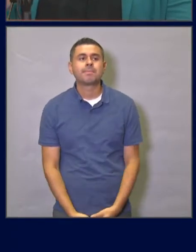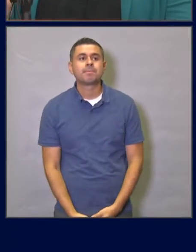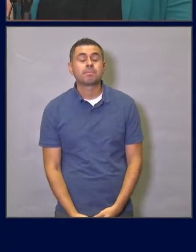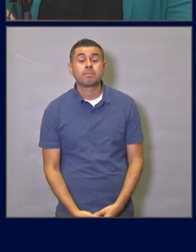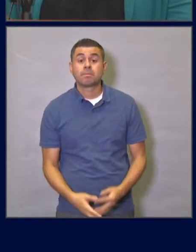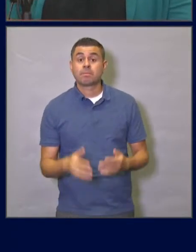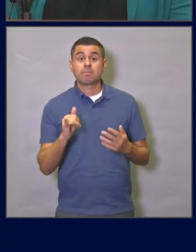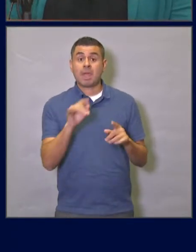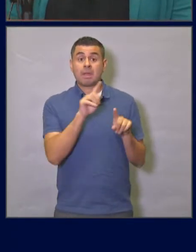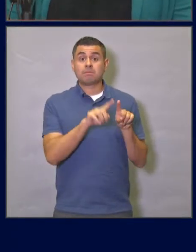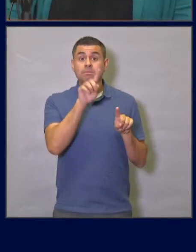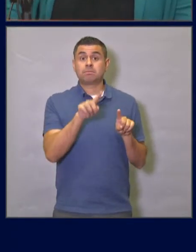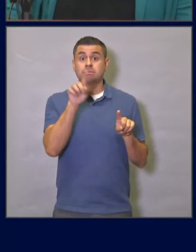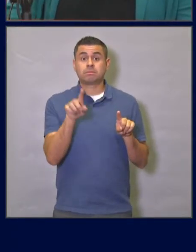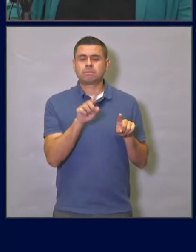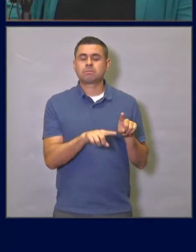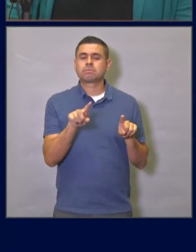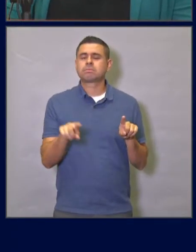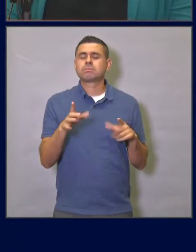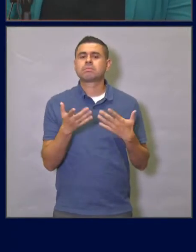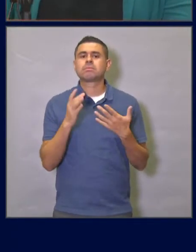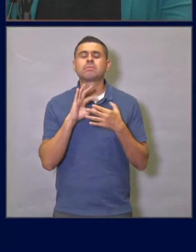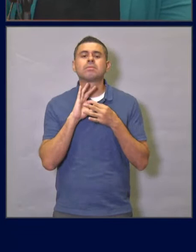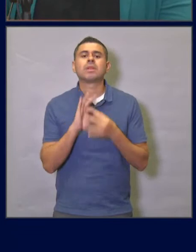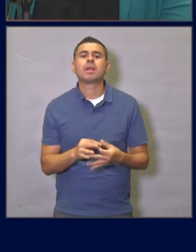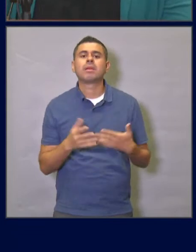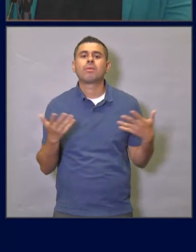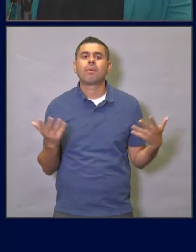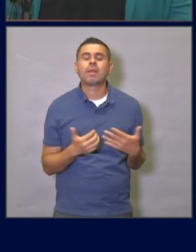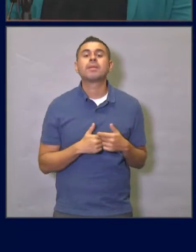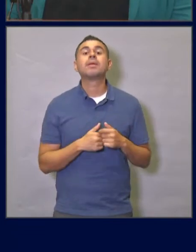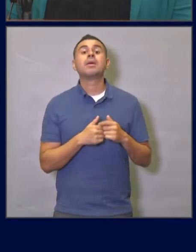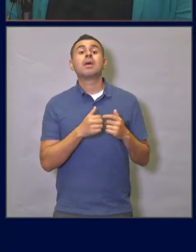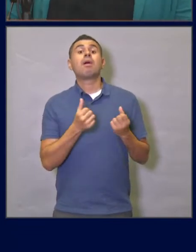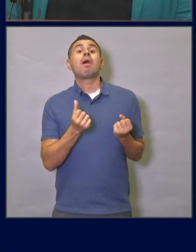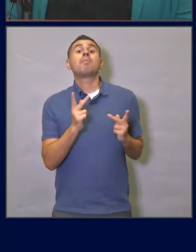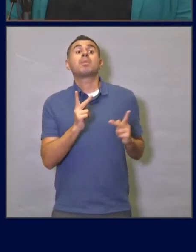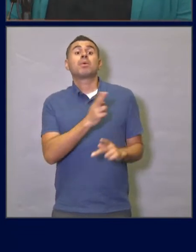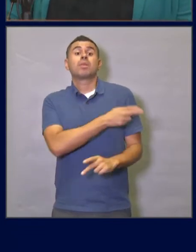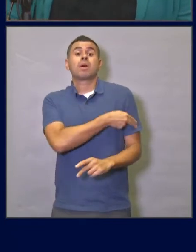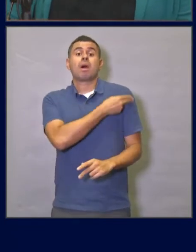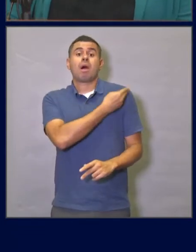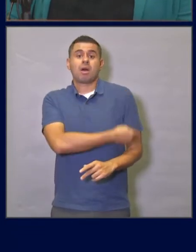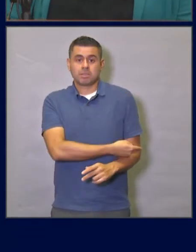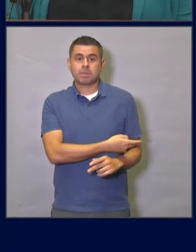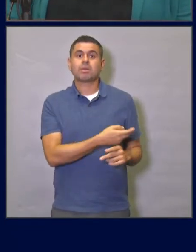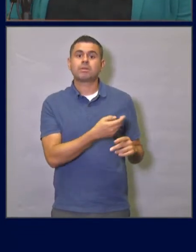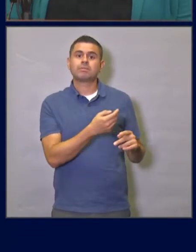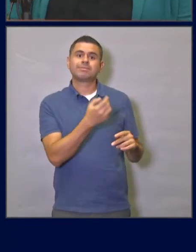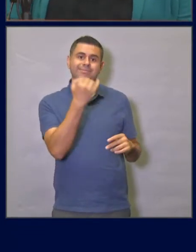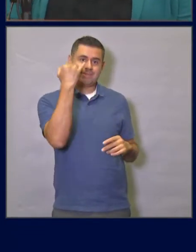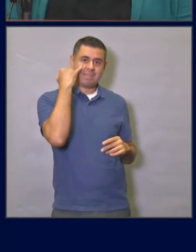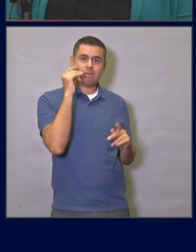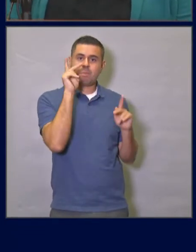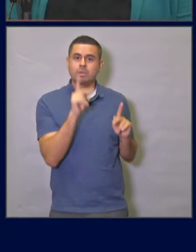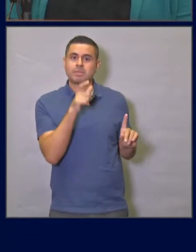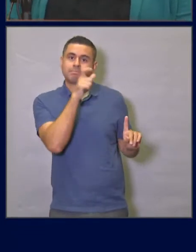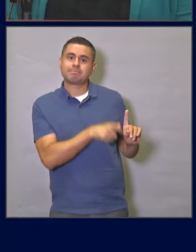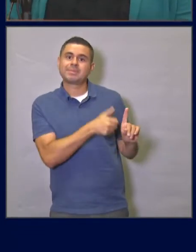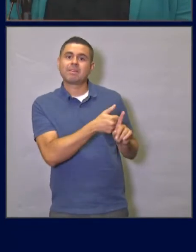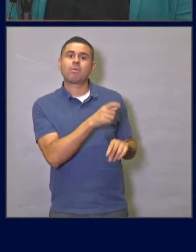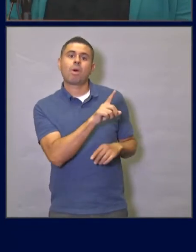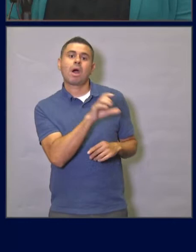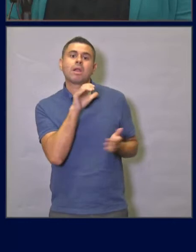Esta gráfica nos muestra el promedio de hospitalizaciones diarias por cada 100,000 personas por raza y